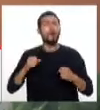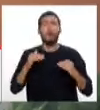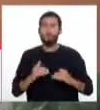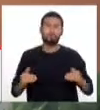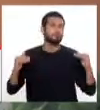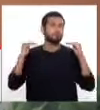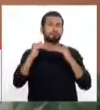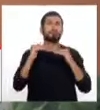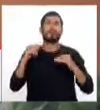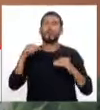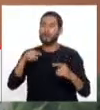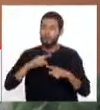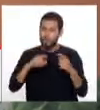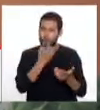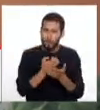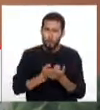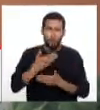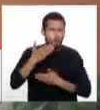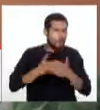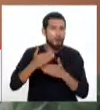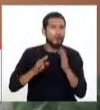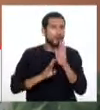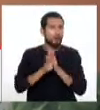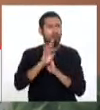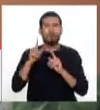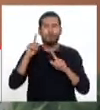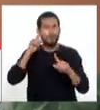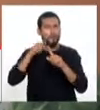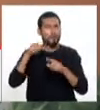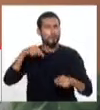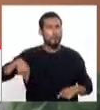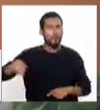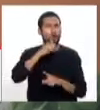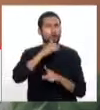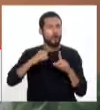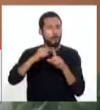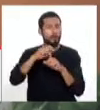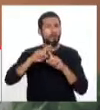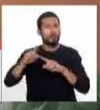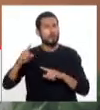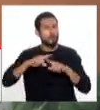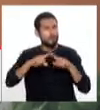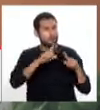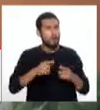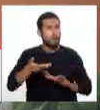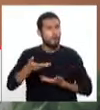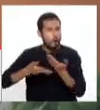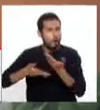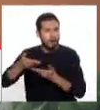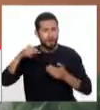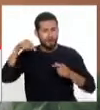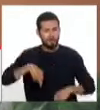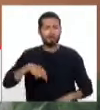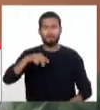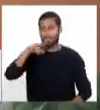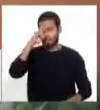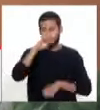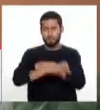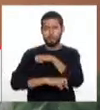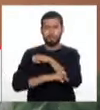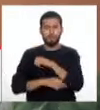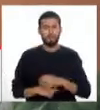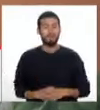y el crecimiento con una mirada en los sectores sociales y productivos de nuestro país. En